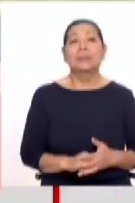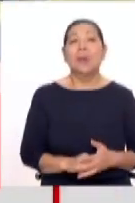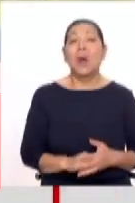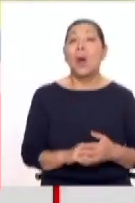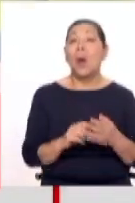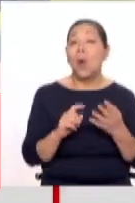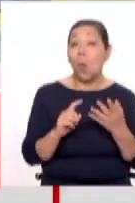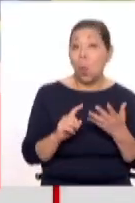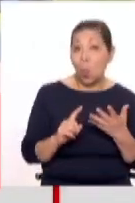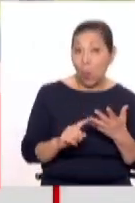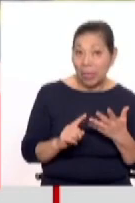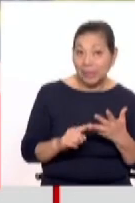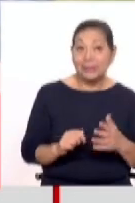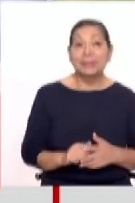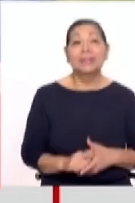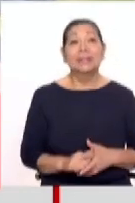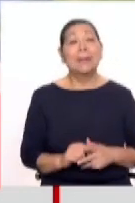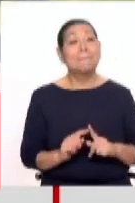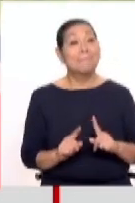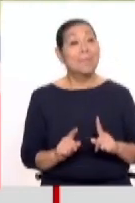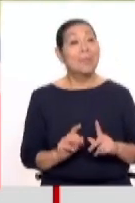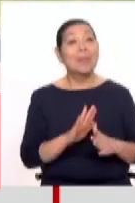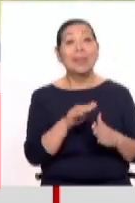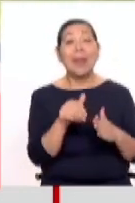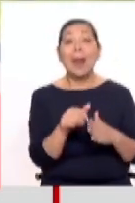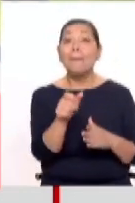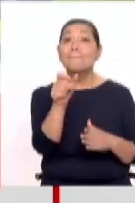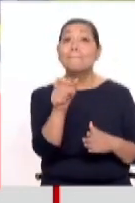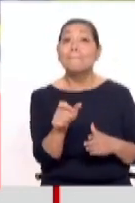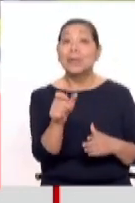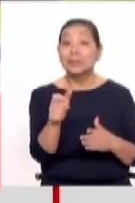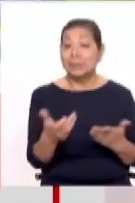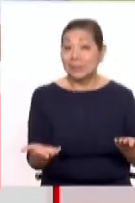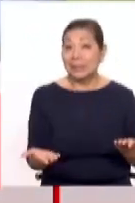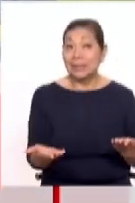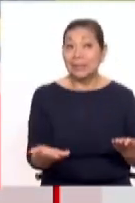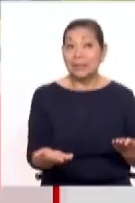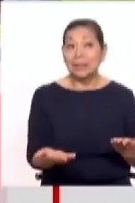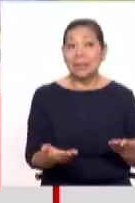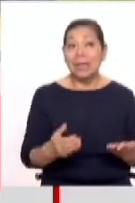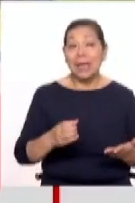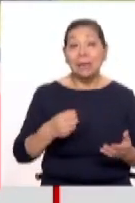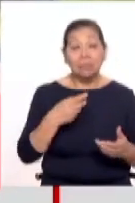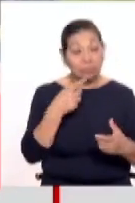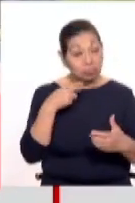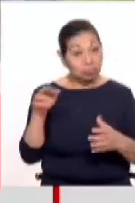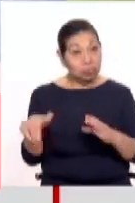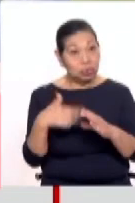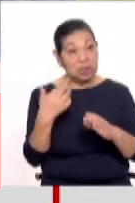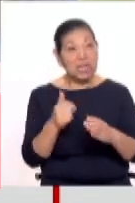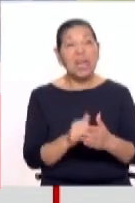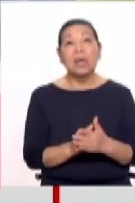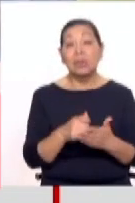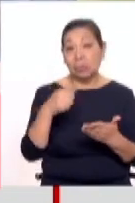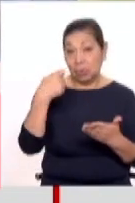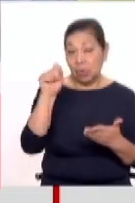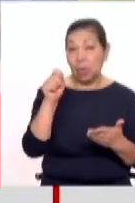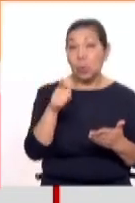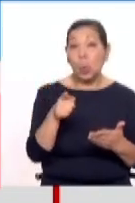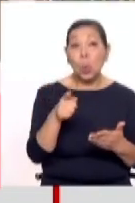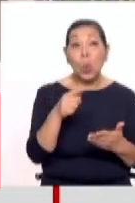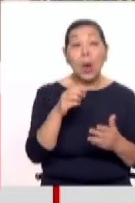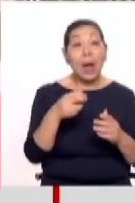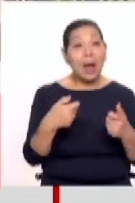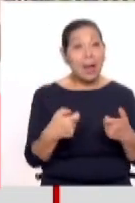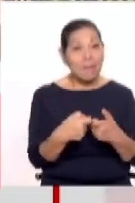finalmente, el OSIPTEL ha puesto a disposición de todos los usuarios una herramienta que se llama Checa tu Email. Checa tu Email nos permite